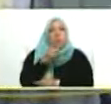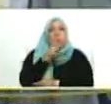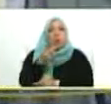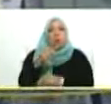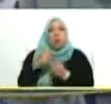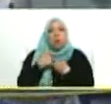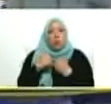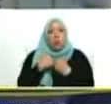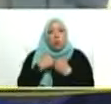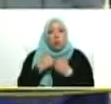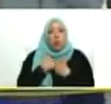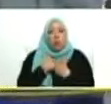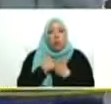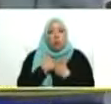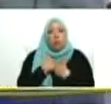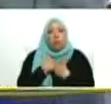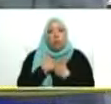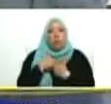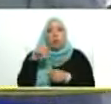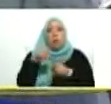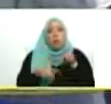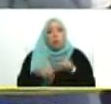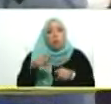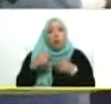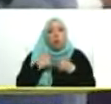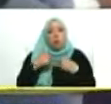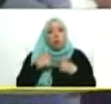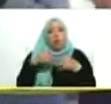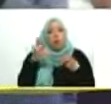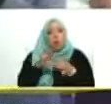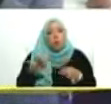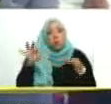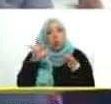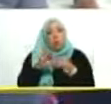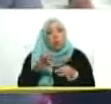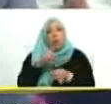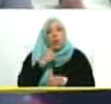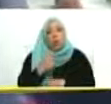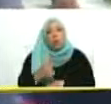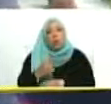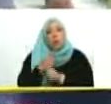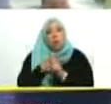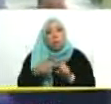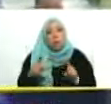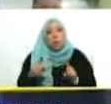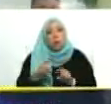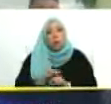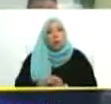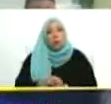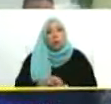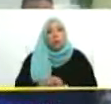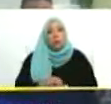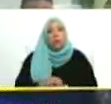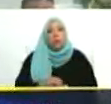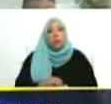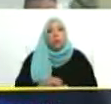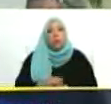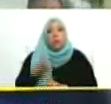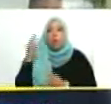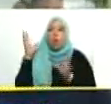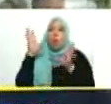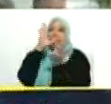sufrió. Muchas cosas todavía tiene que contar y decir, pero allá en las celdas